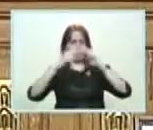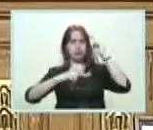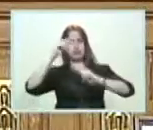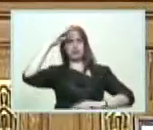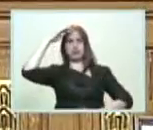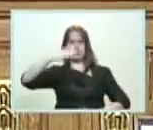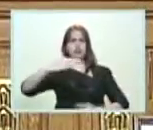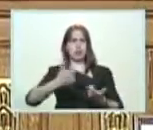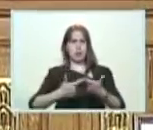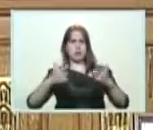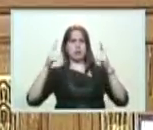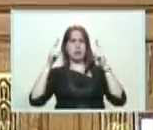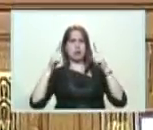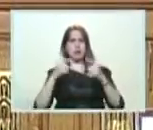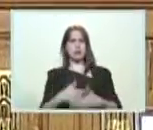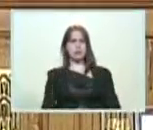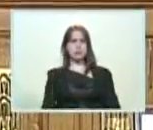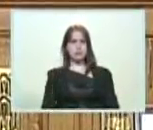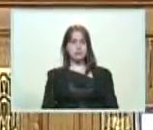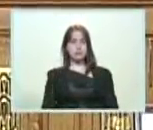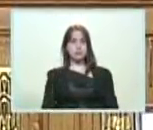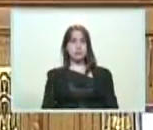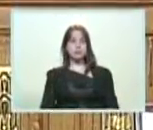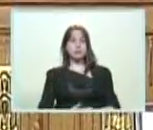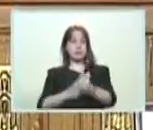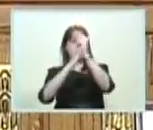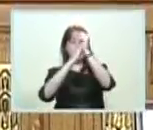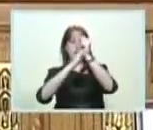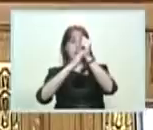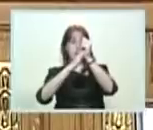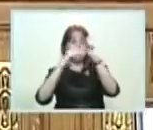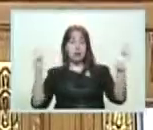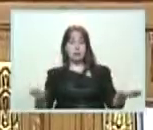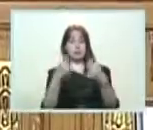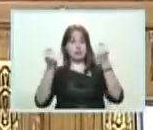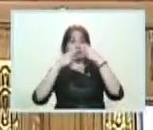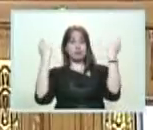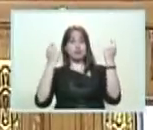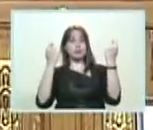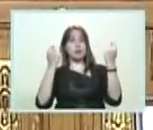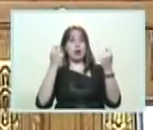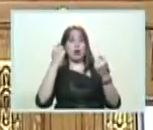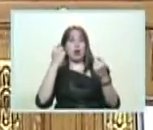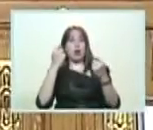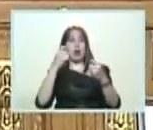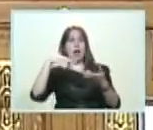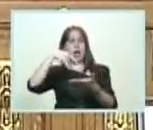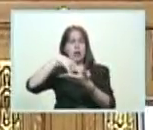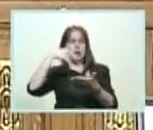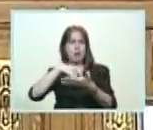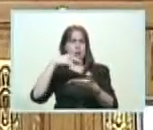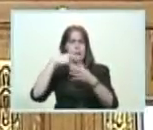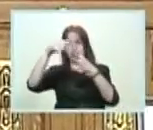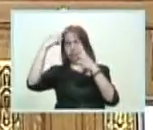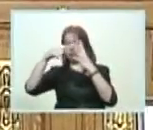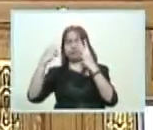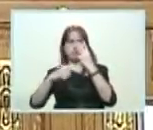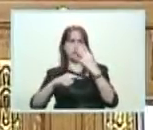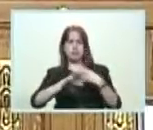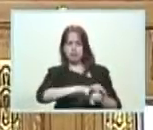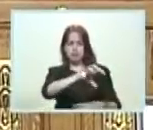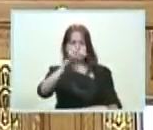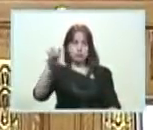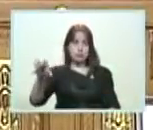ejércitos libertadores y dirigió la campaña desde Boyacá, Carabobo, Pichincha, Bomboná,